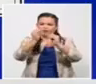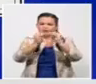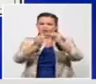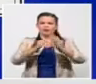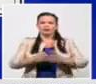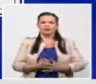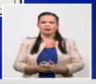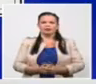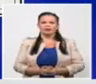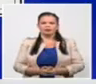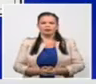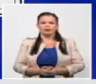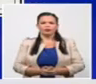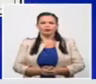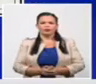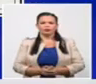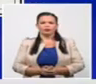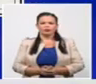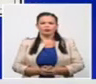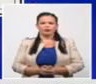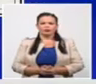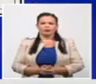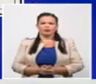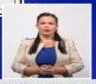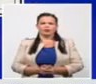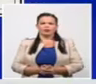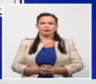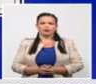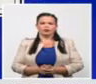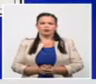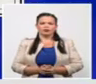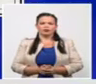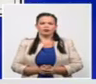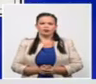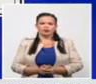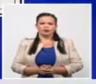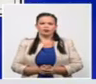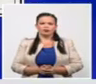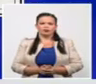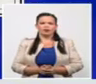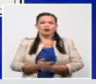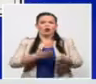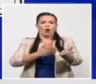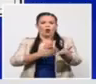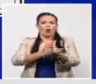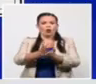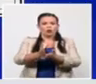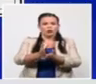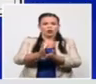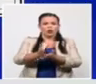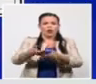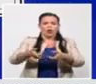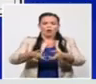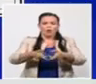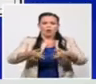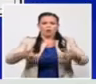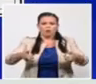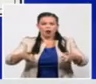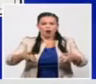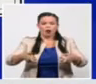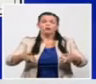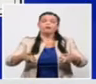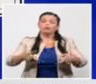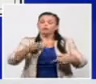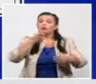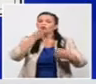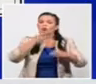Prácticamente, si siguen diagnosticando, bueno, pues, si se sigue evidenciando una transmisión, posiblemente sea